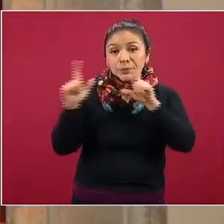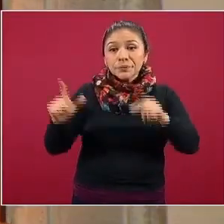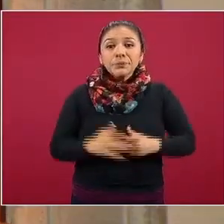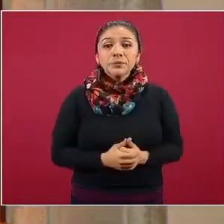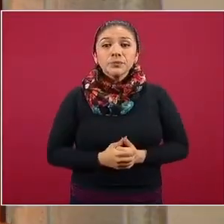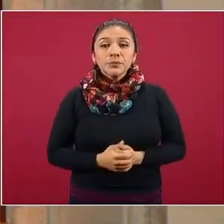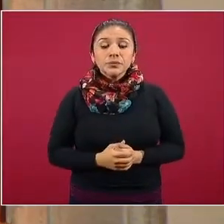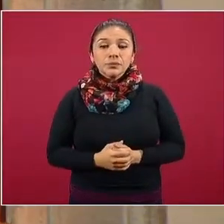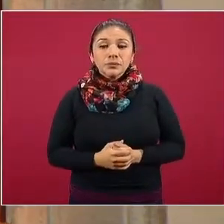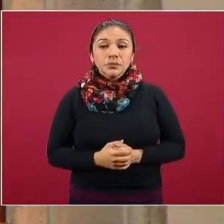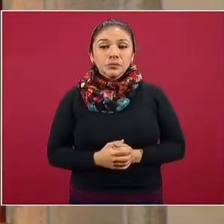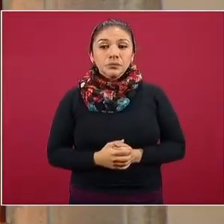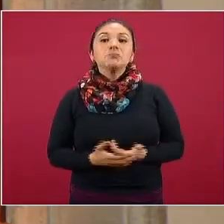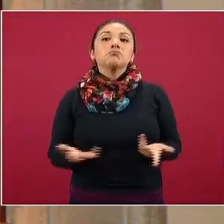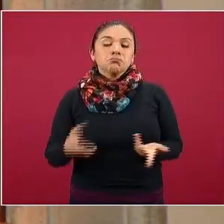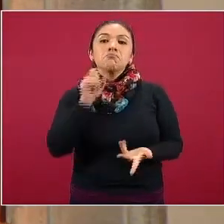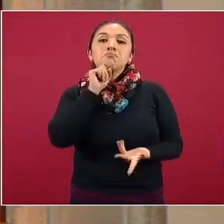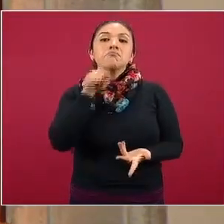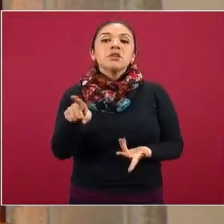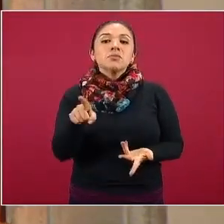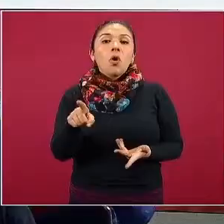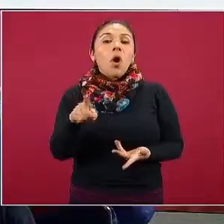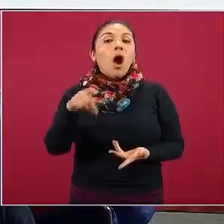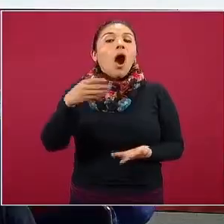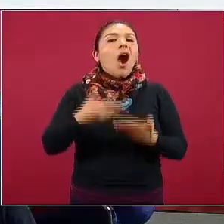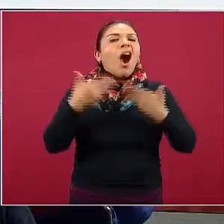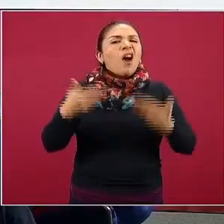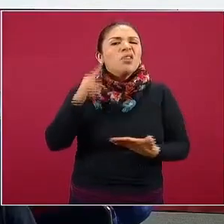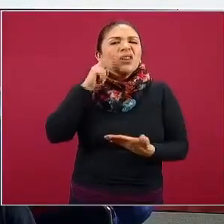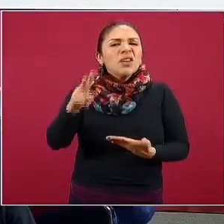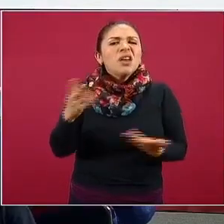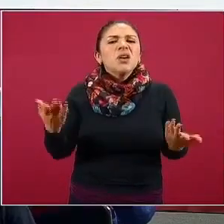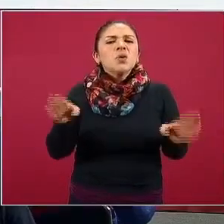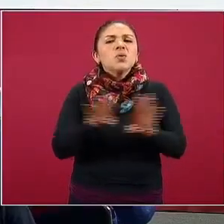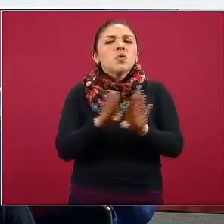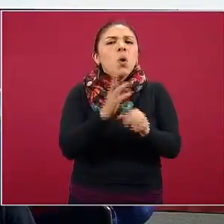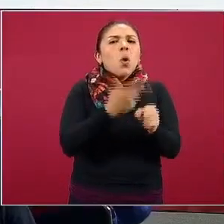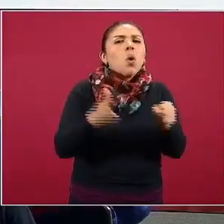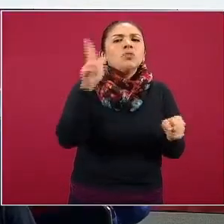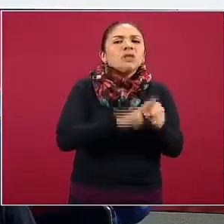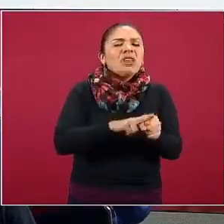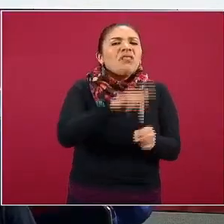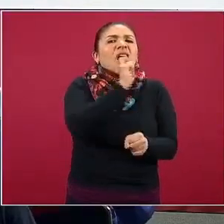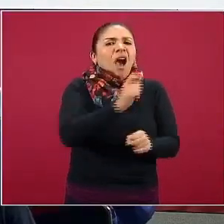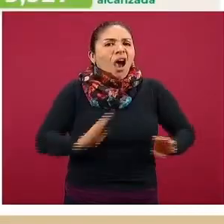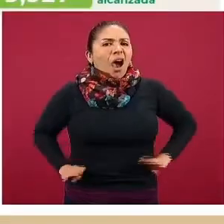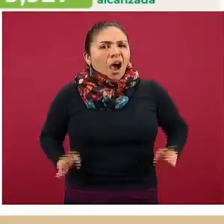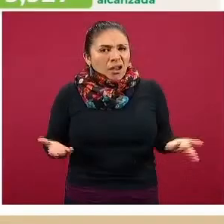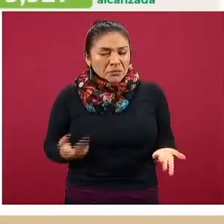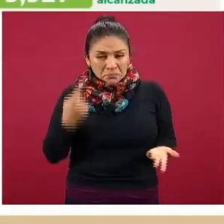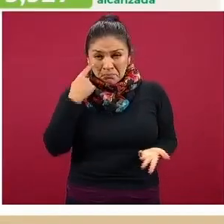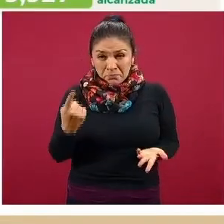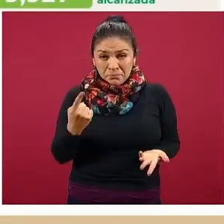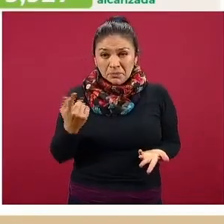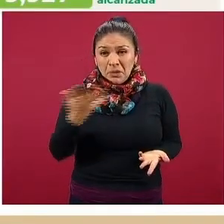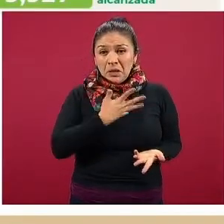diapositiva, es precisamente ahora el comportamiento de las hospitalizaciones. Ya veíamos un